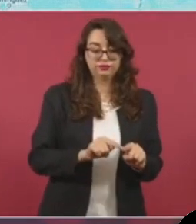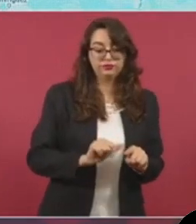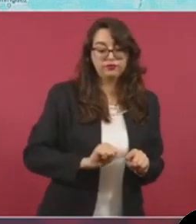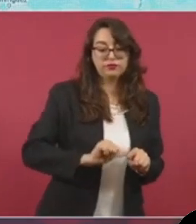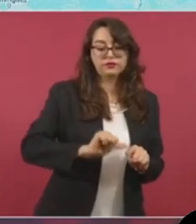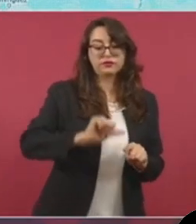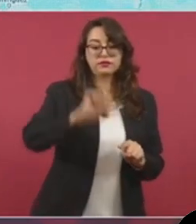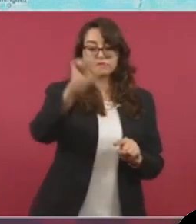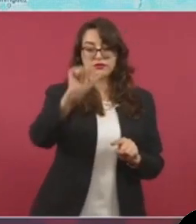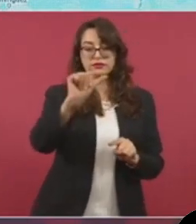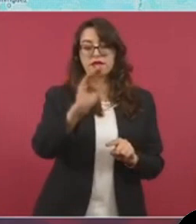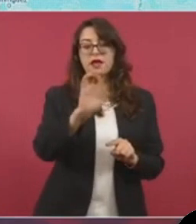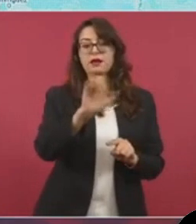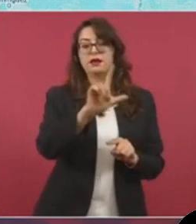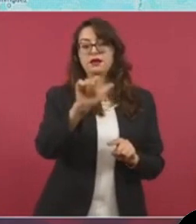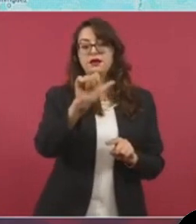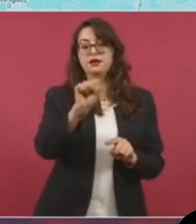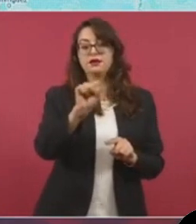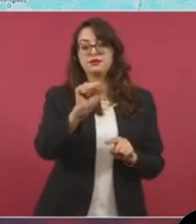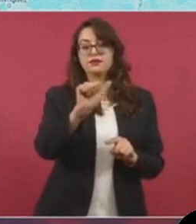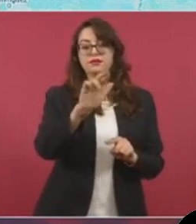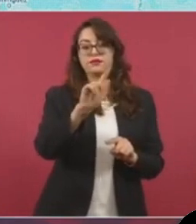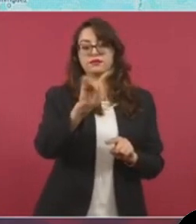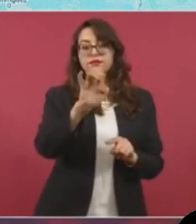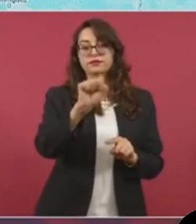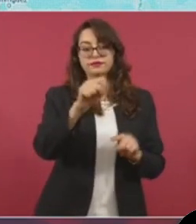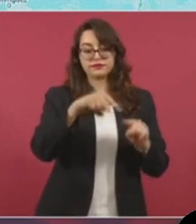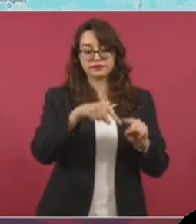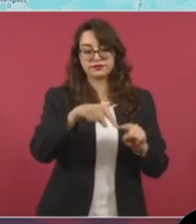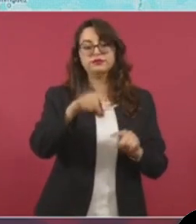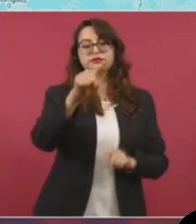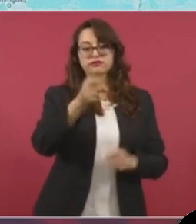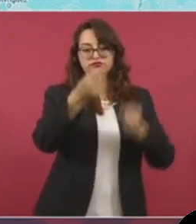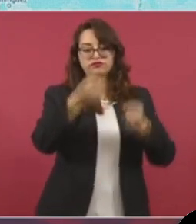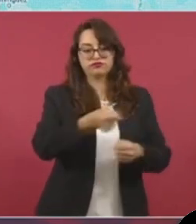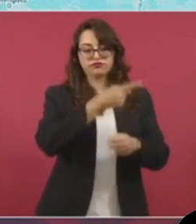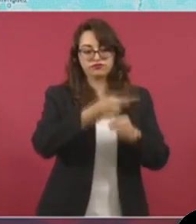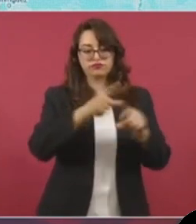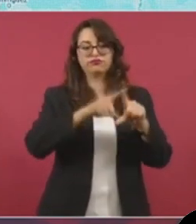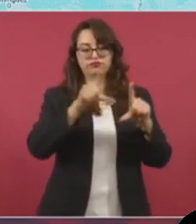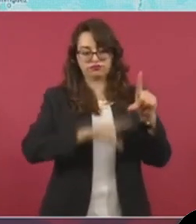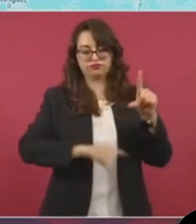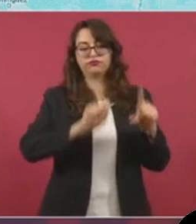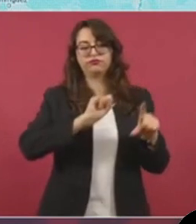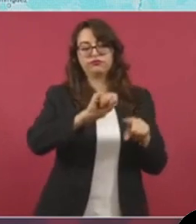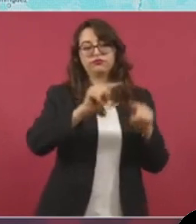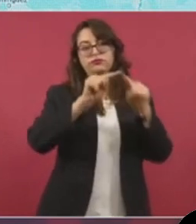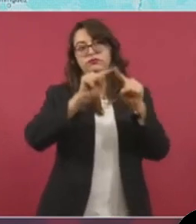hasta medias aguas está por aquí Y cómo fue eso